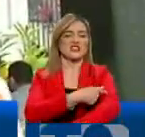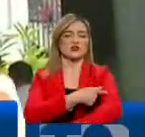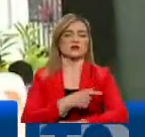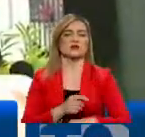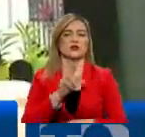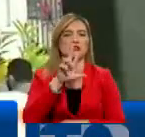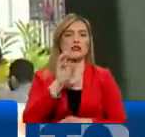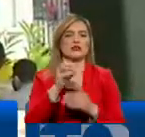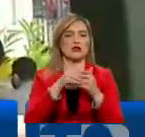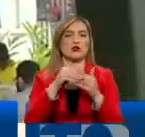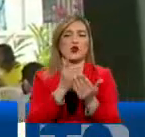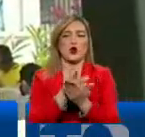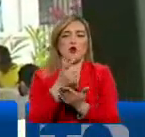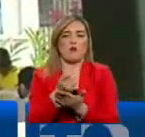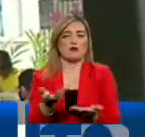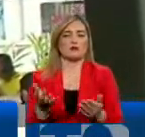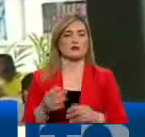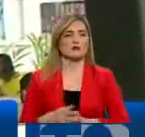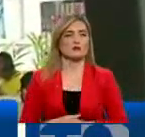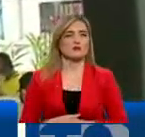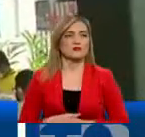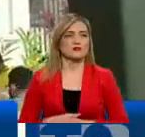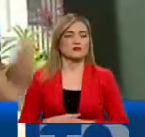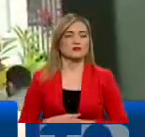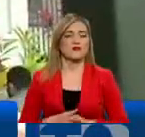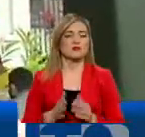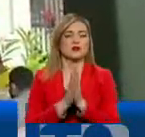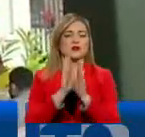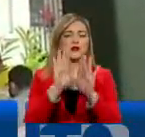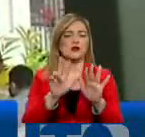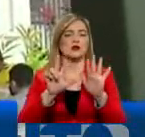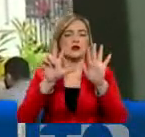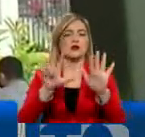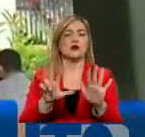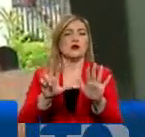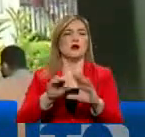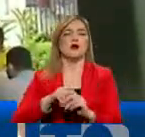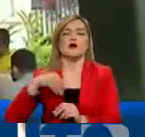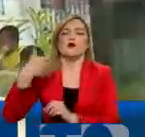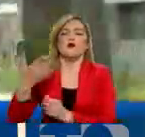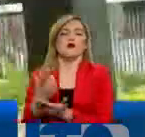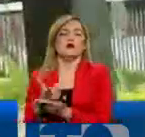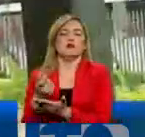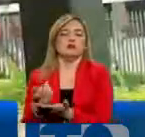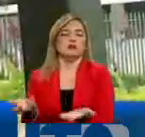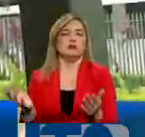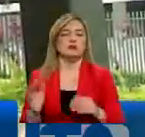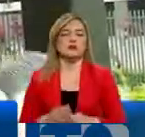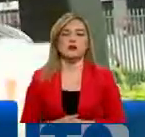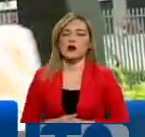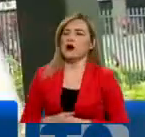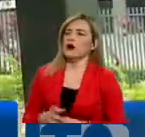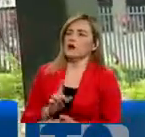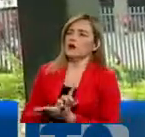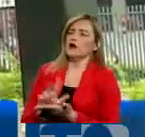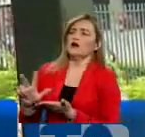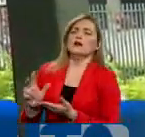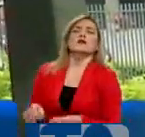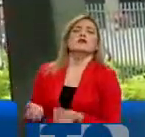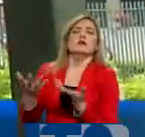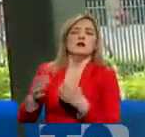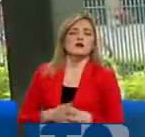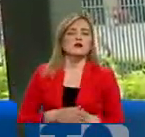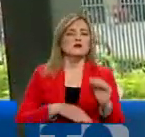ampolla vale $30. Que uno nos pidieron 18. Tenemos que conseguir afuera para poder comprar. ¿Cuánto va gastando en esas 3 semanas?